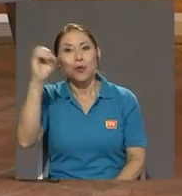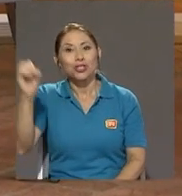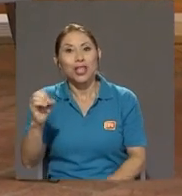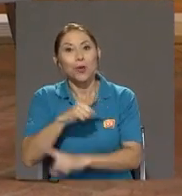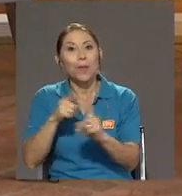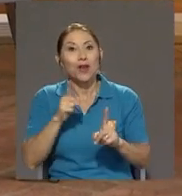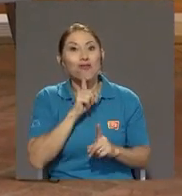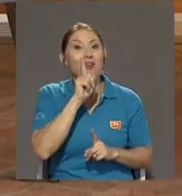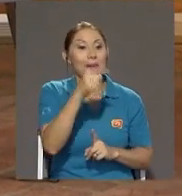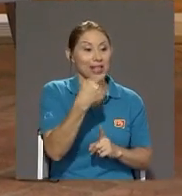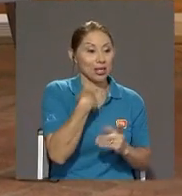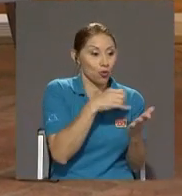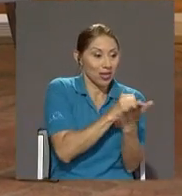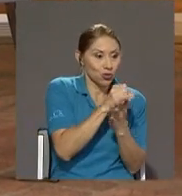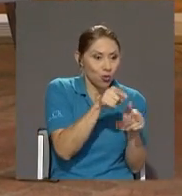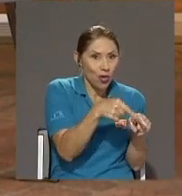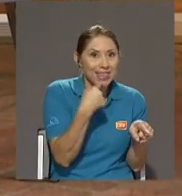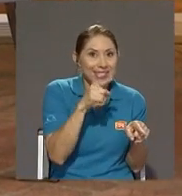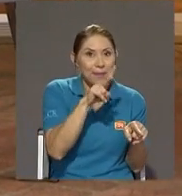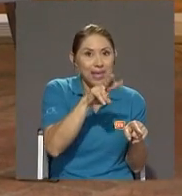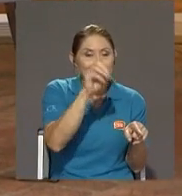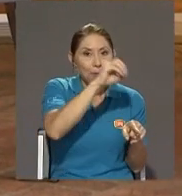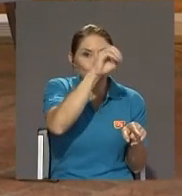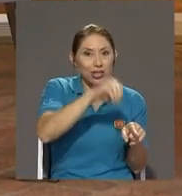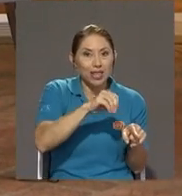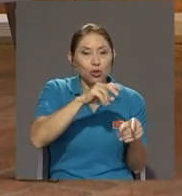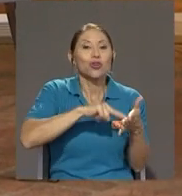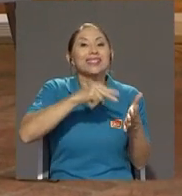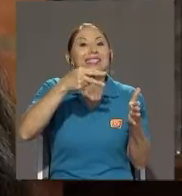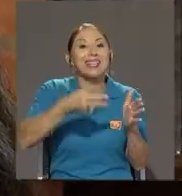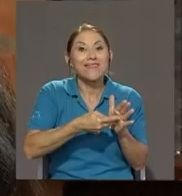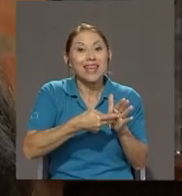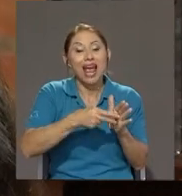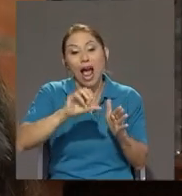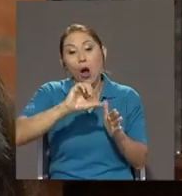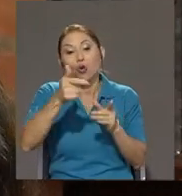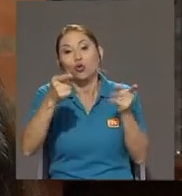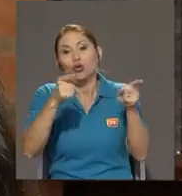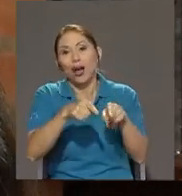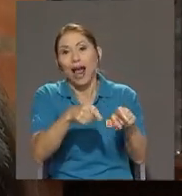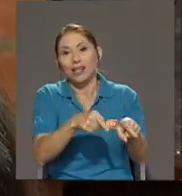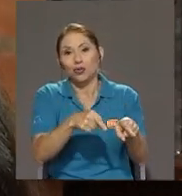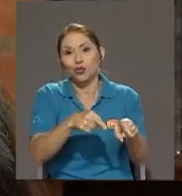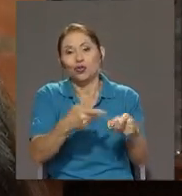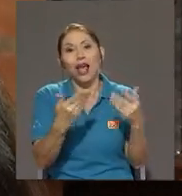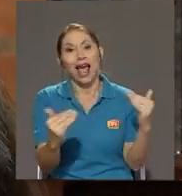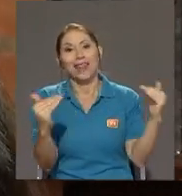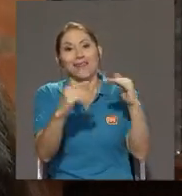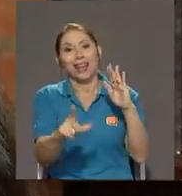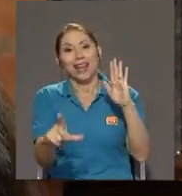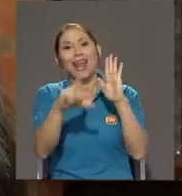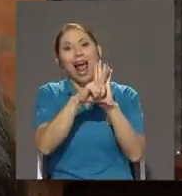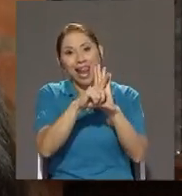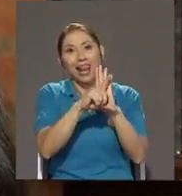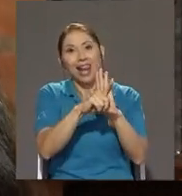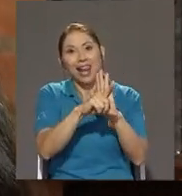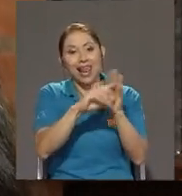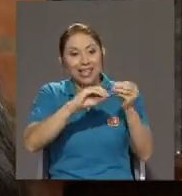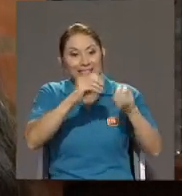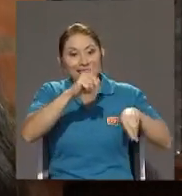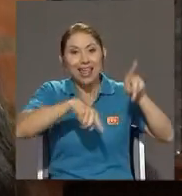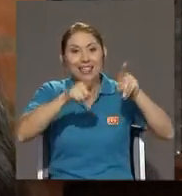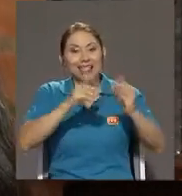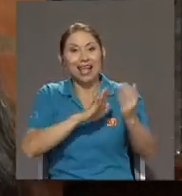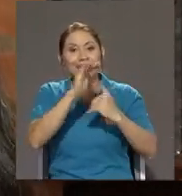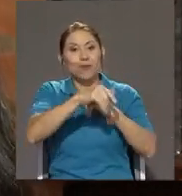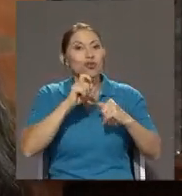ahí. Entonces quiere decir que los otros casos, aunque legalmente sean estadísticas de abuso sexual, la gente no las percibe